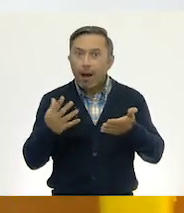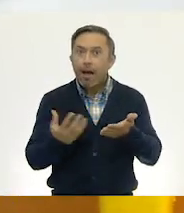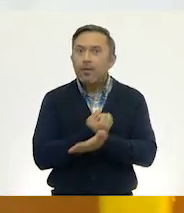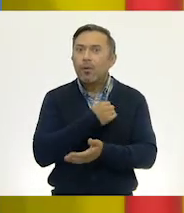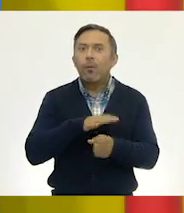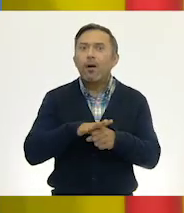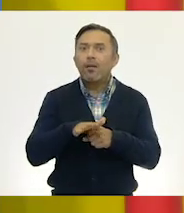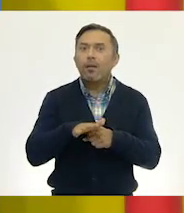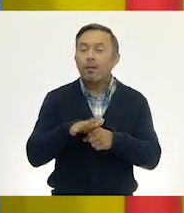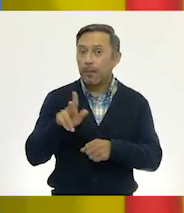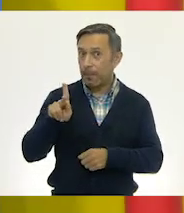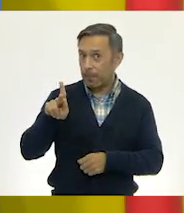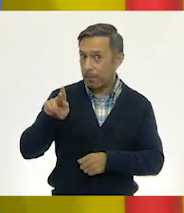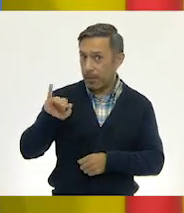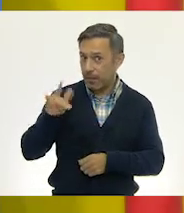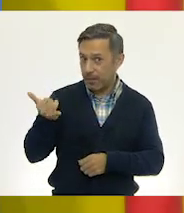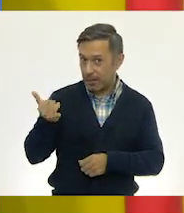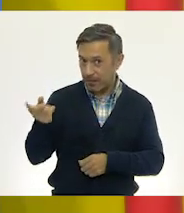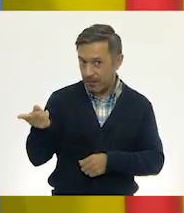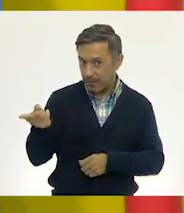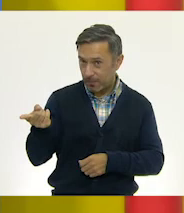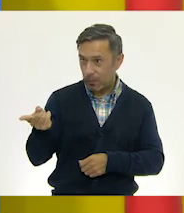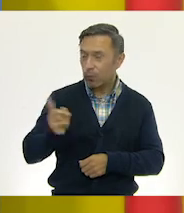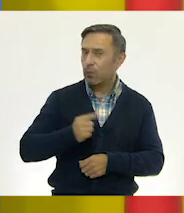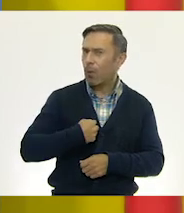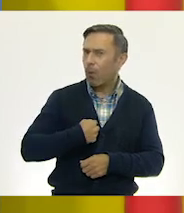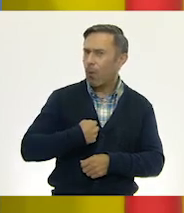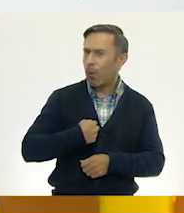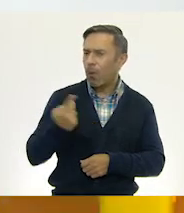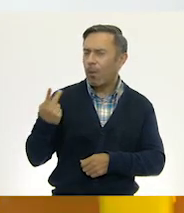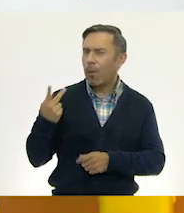¿Pili o yo? ¿Qué número es más grande?